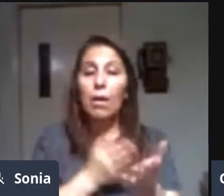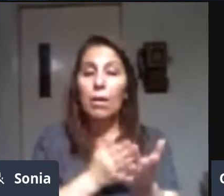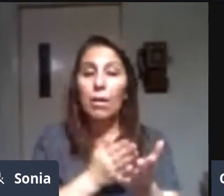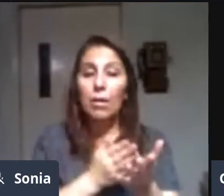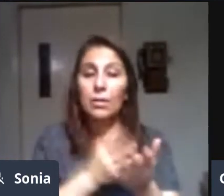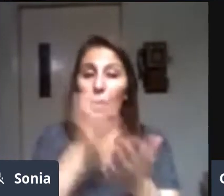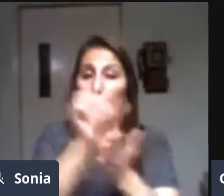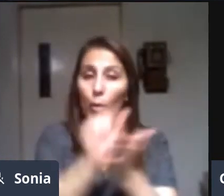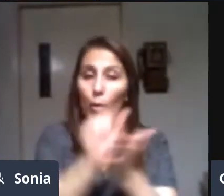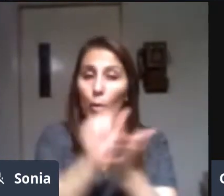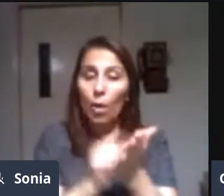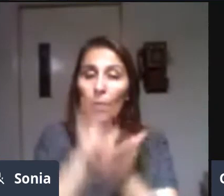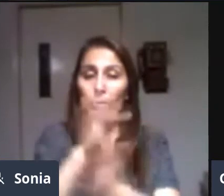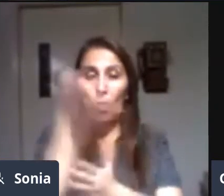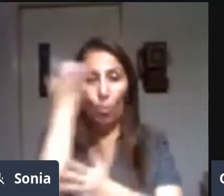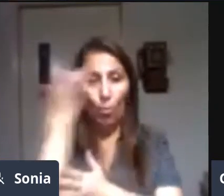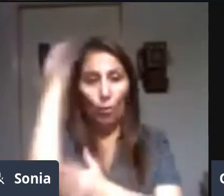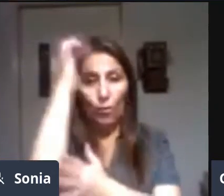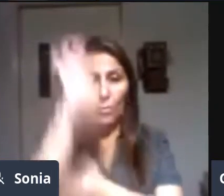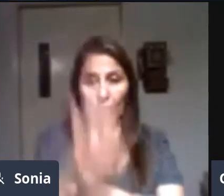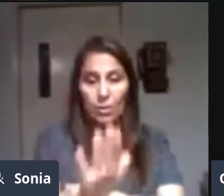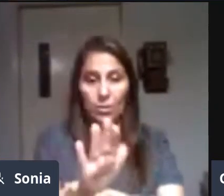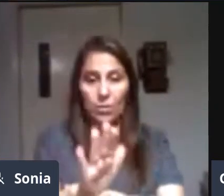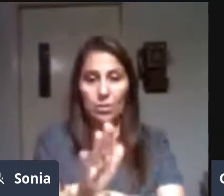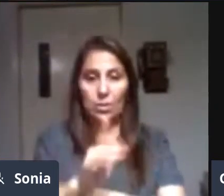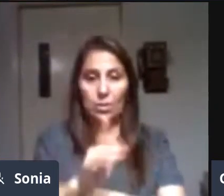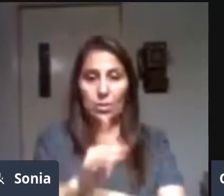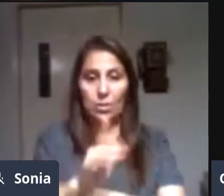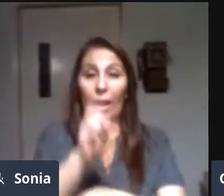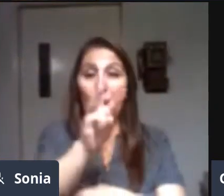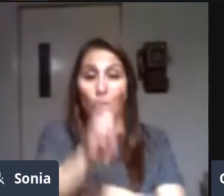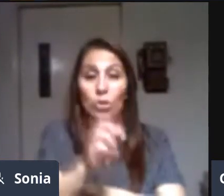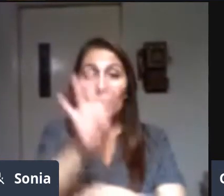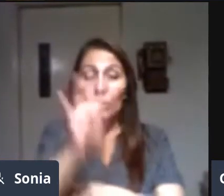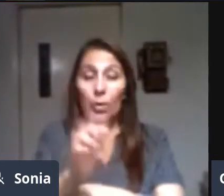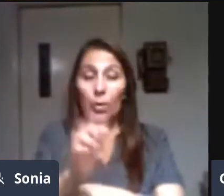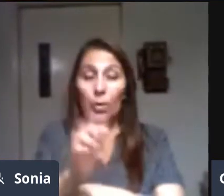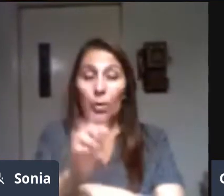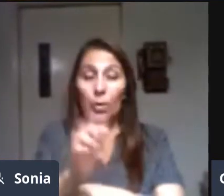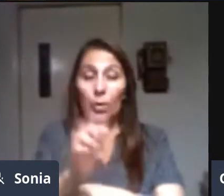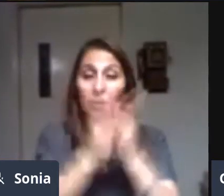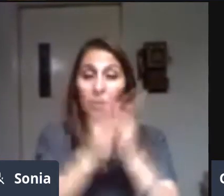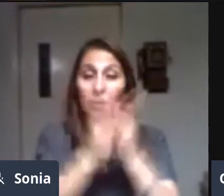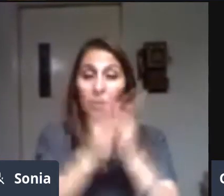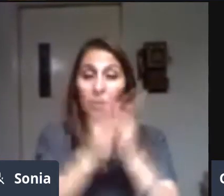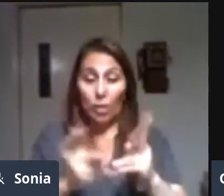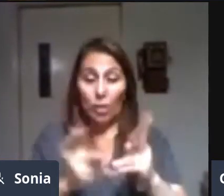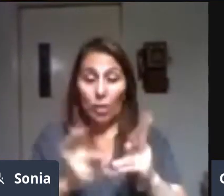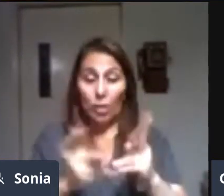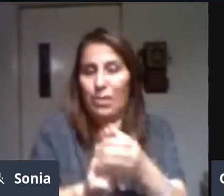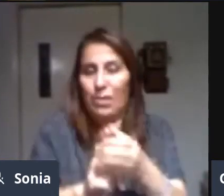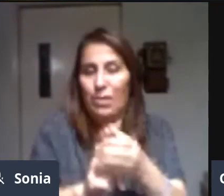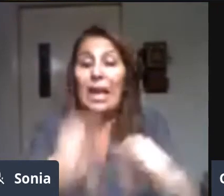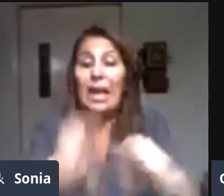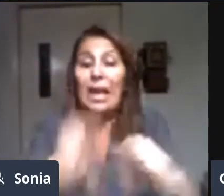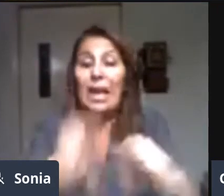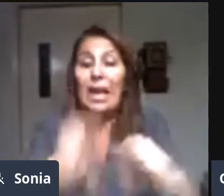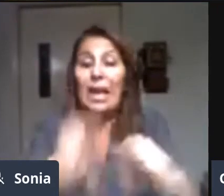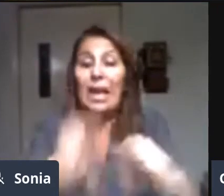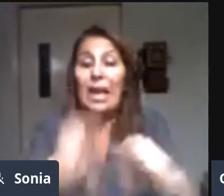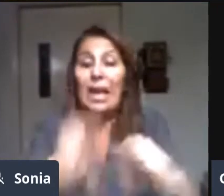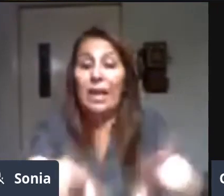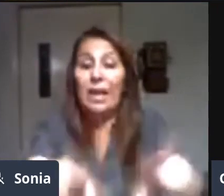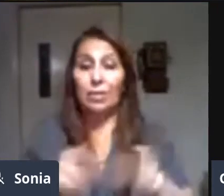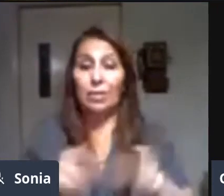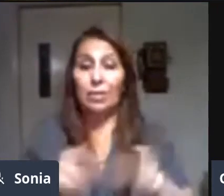porque ya estos 89 estudiantes los cuales me incluyo pues estamos próximos a recibir ese título y